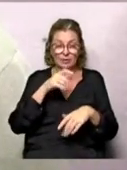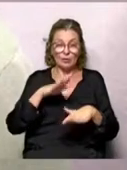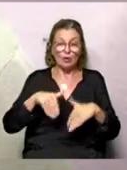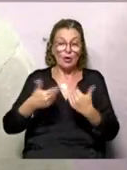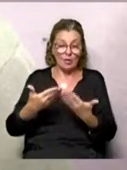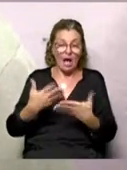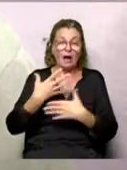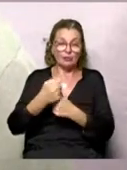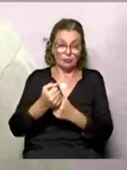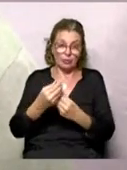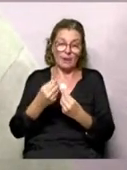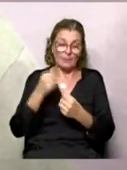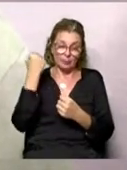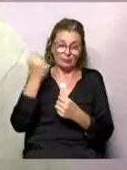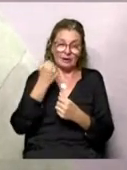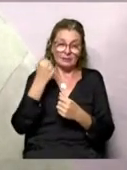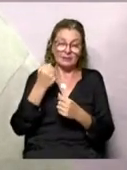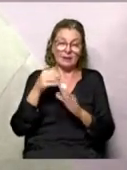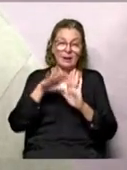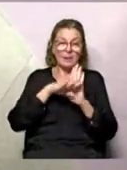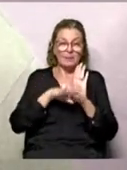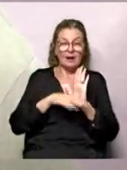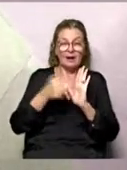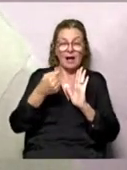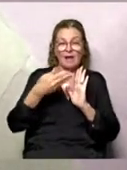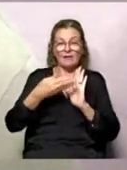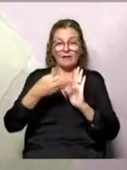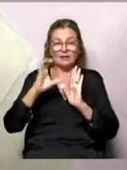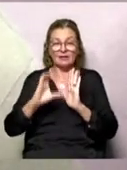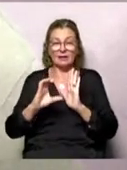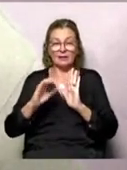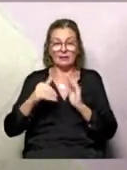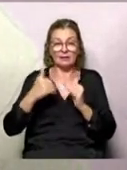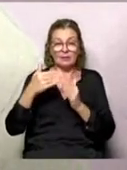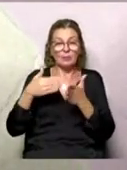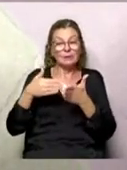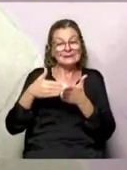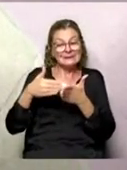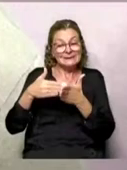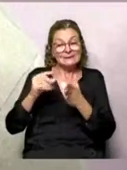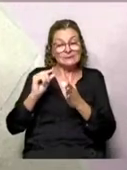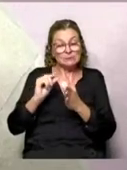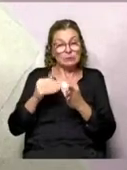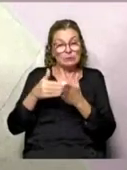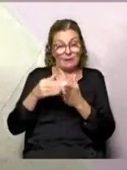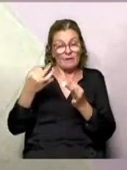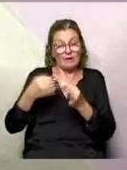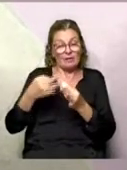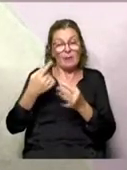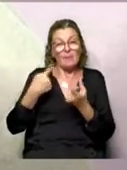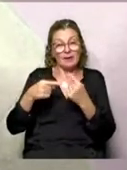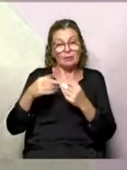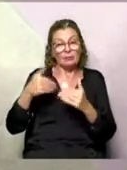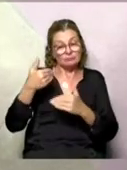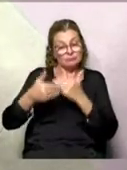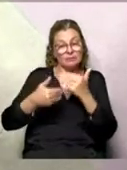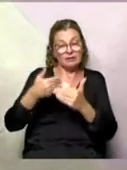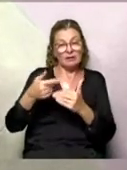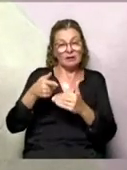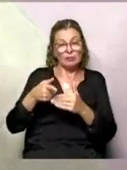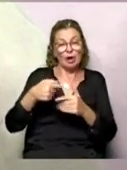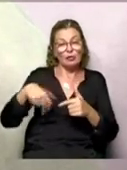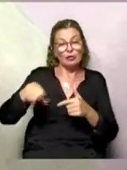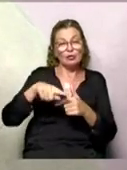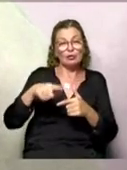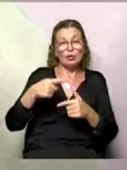mano. El plan ABC sigue funcionando, muy restringido, eso es cierto, pero sigue funcionando, y a nosotros